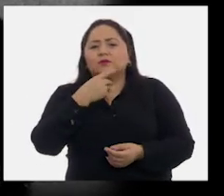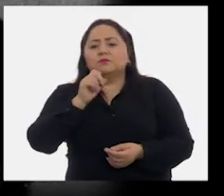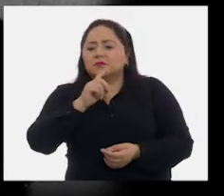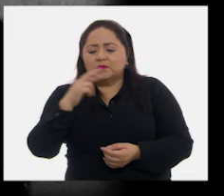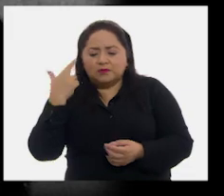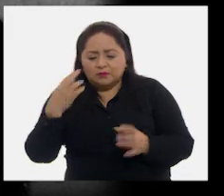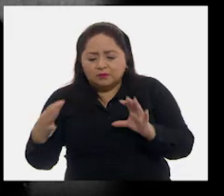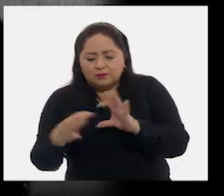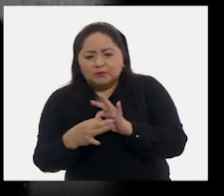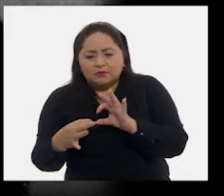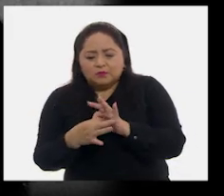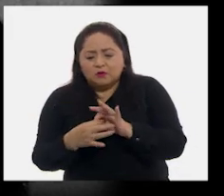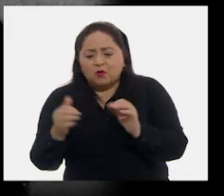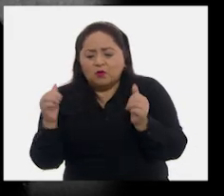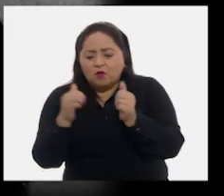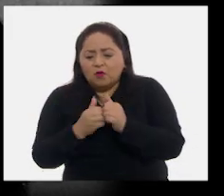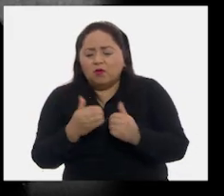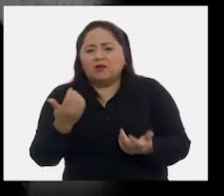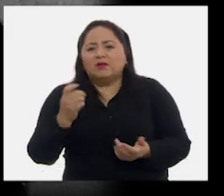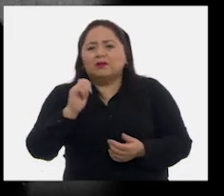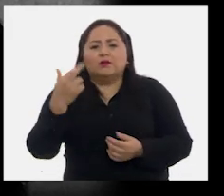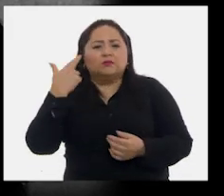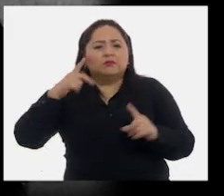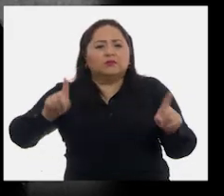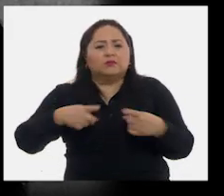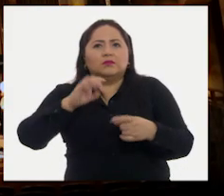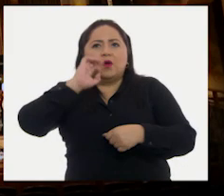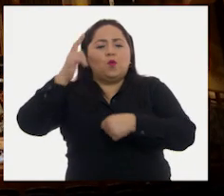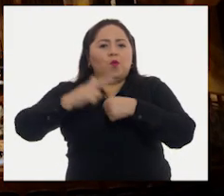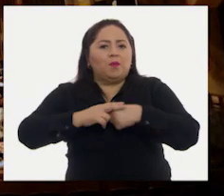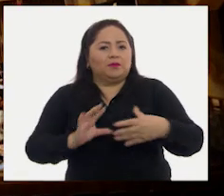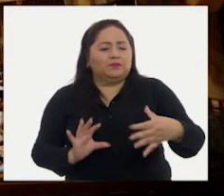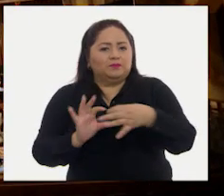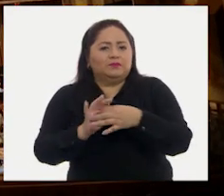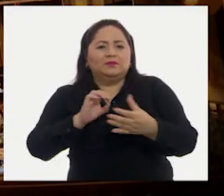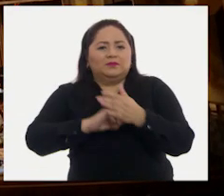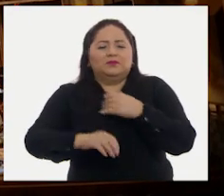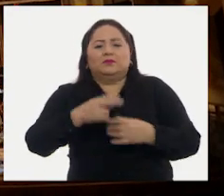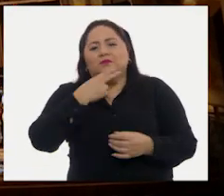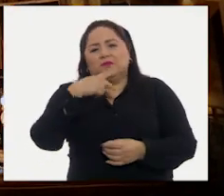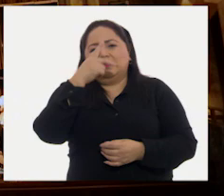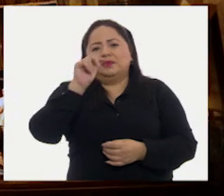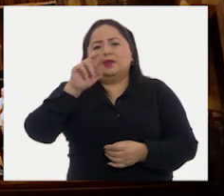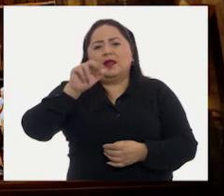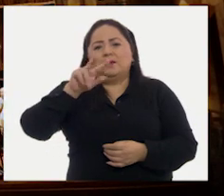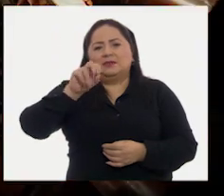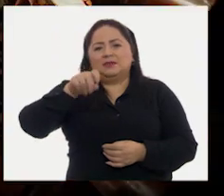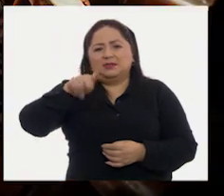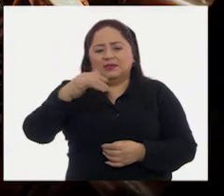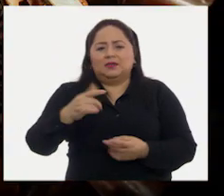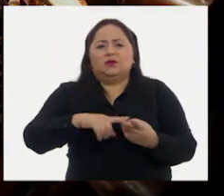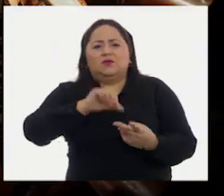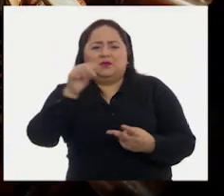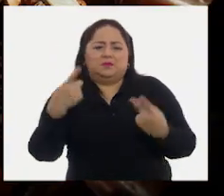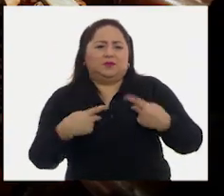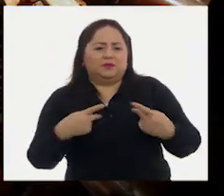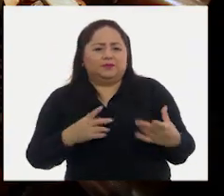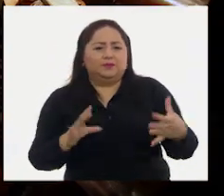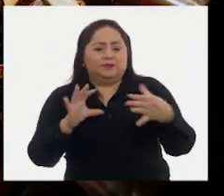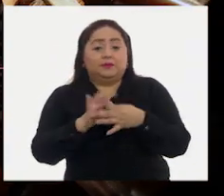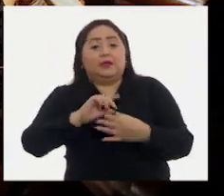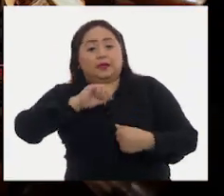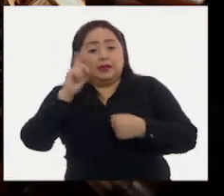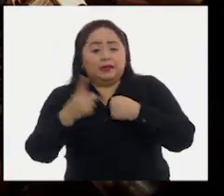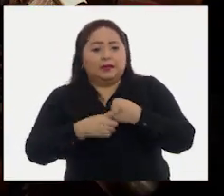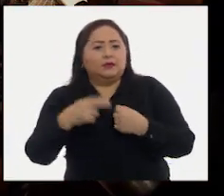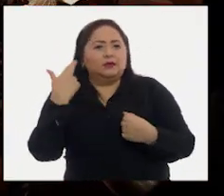combina elementos autóctonos con influencias de compositores europeos como Igor Stravinsky y Arnold Schoenberg, a